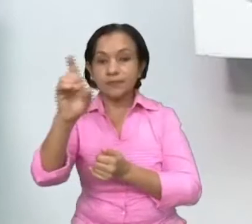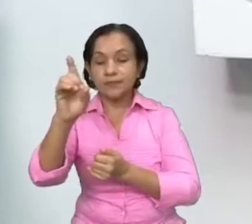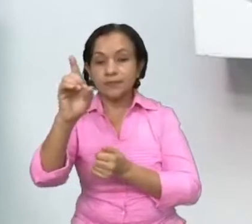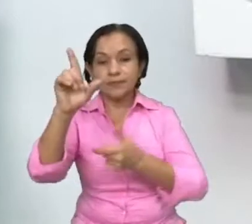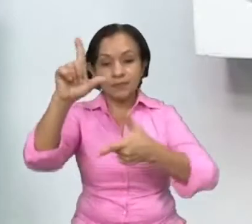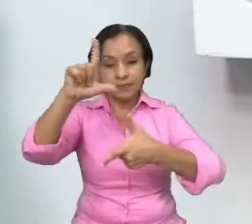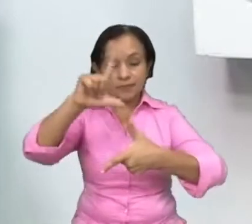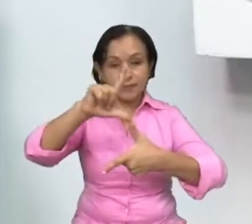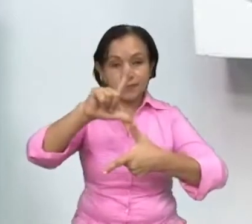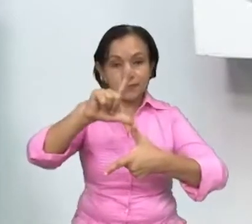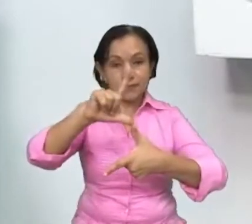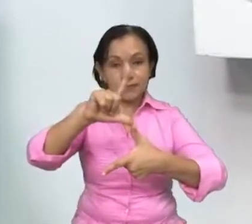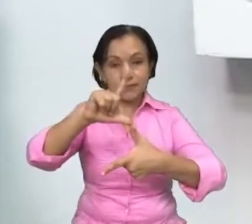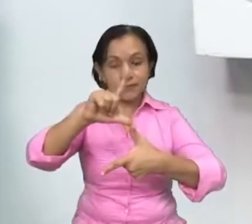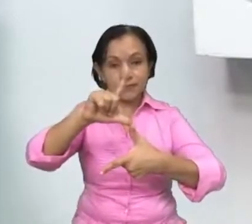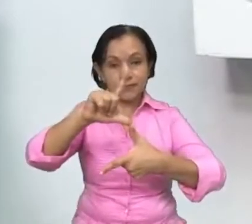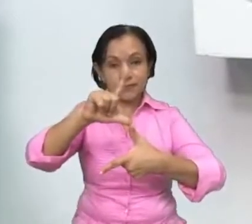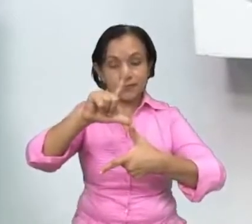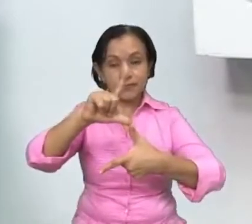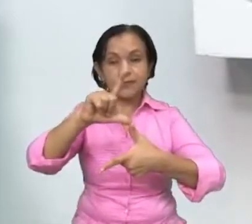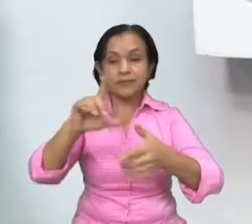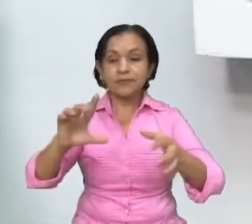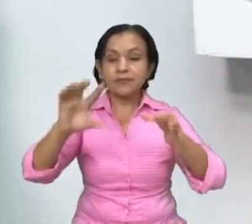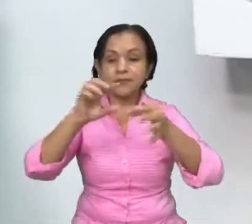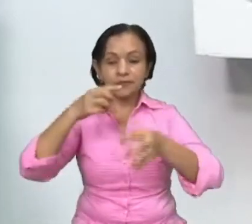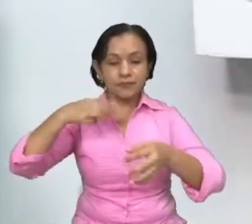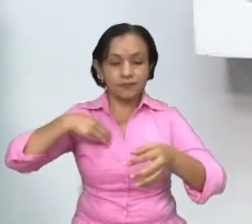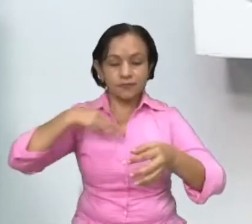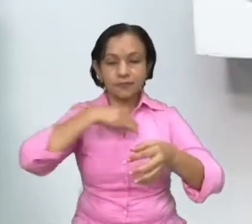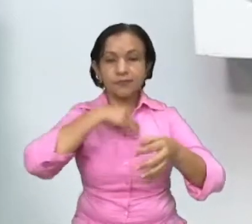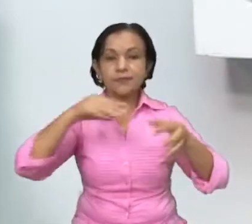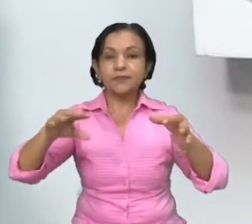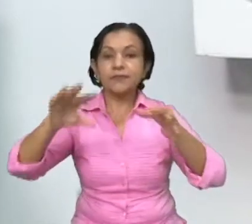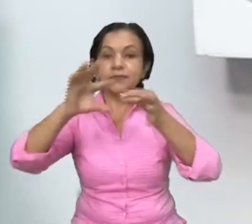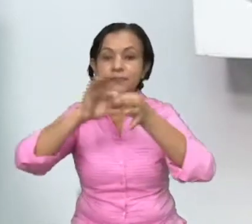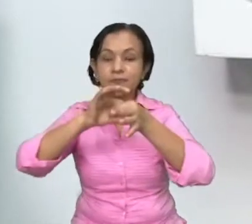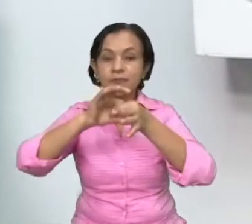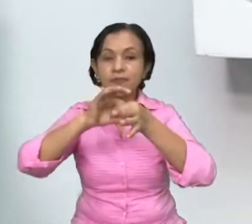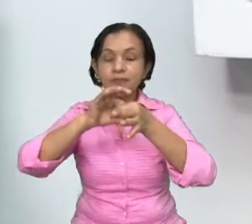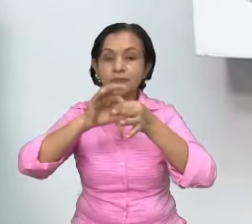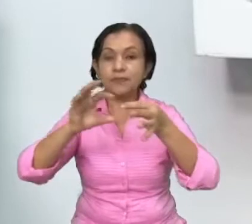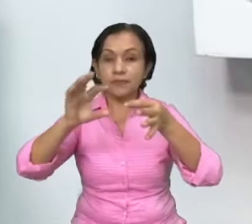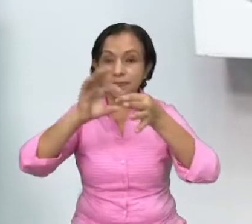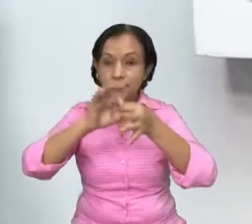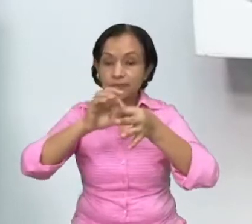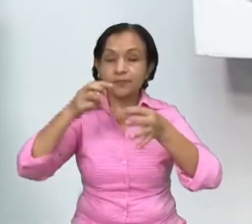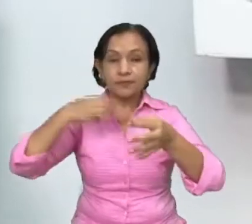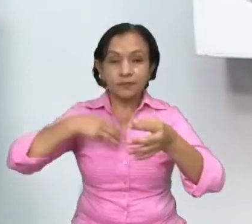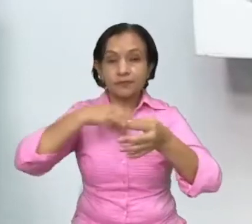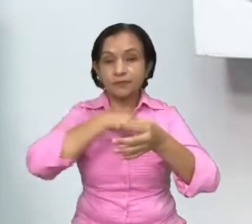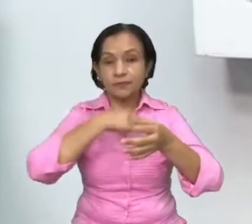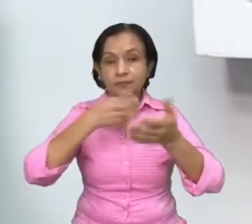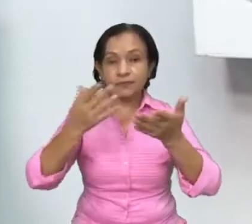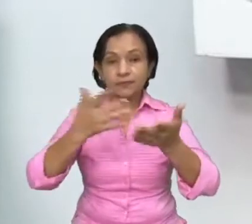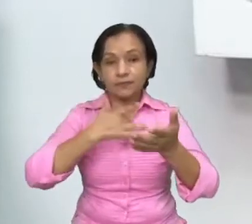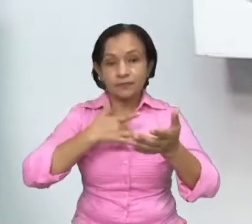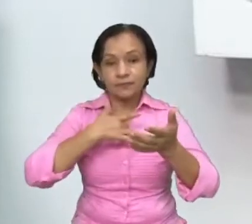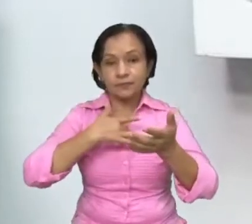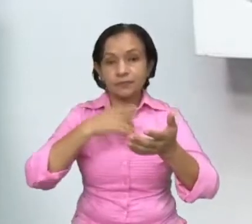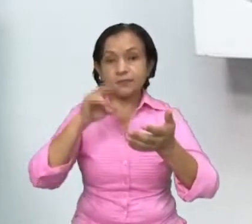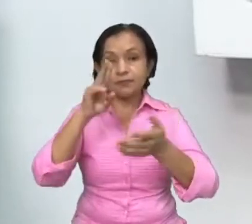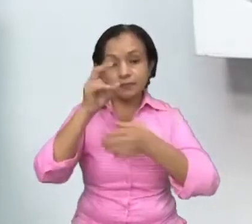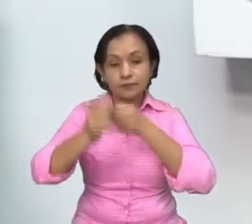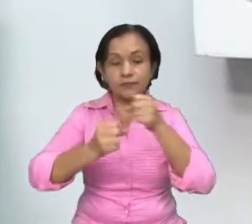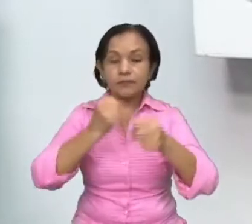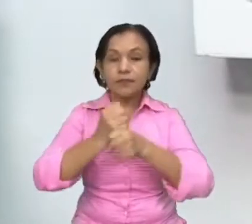Cirugía Latinoamericana, en la que nosotros somos parte de ello. Para pertenecer a esta red requerimos tener